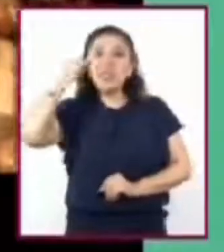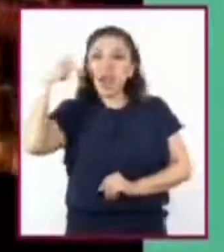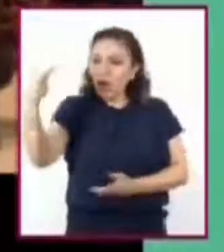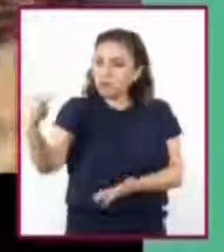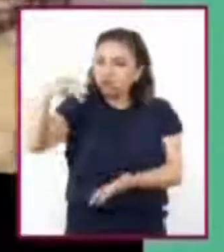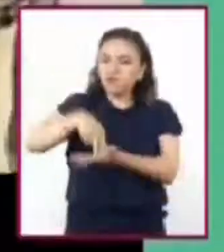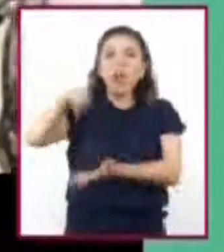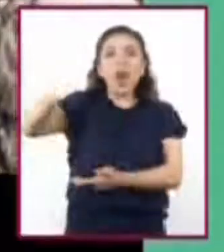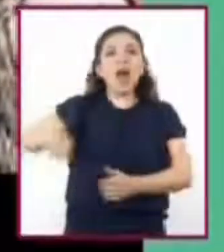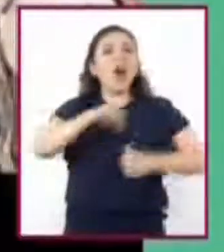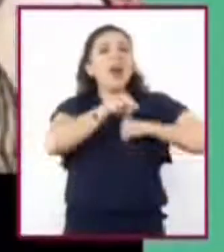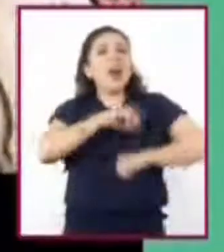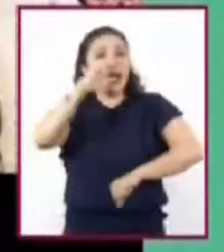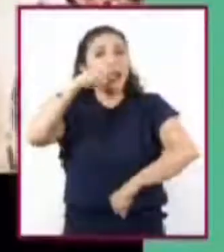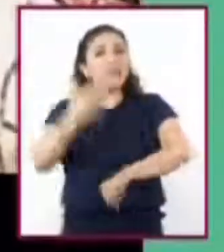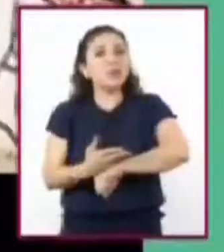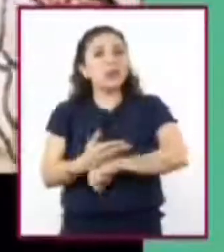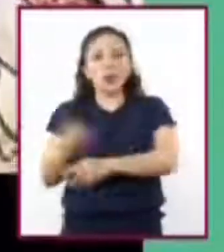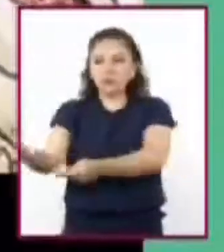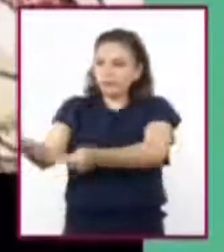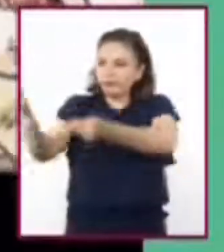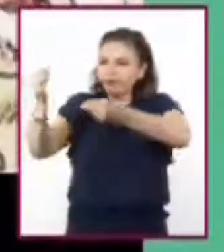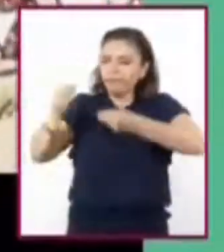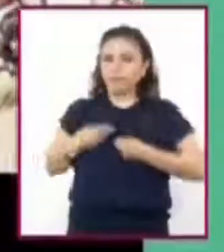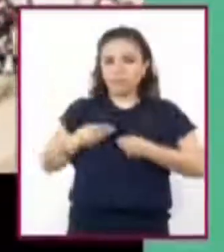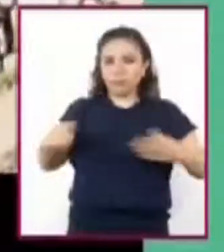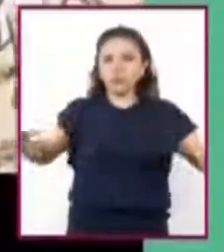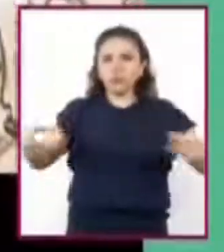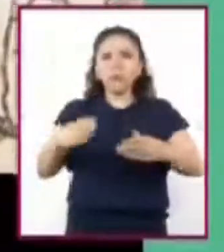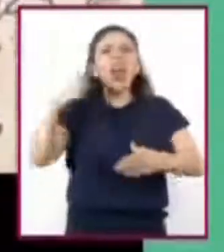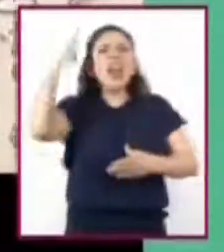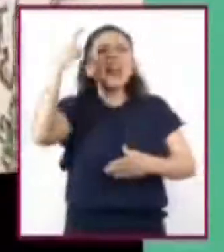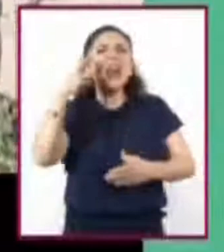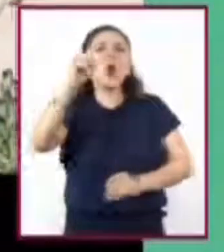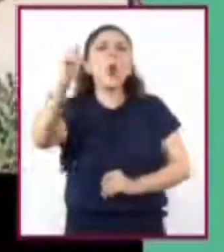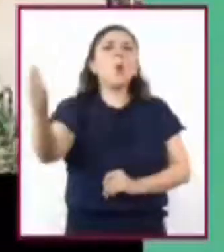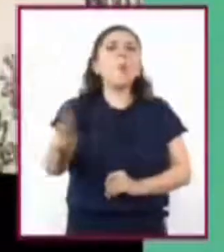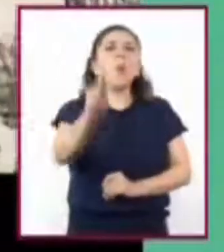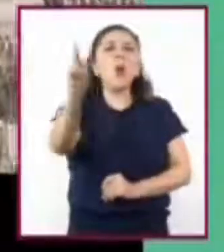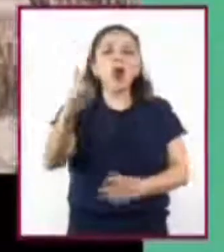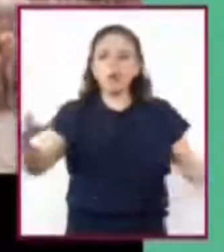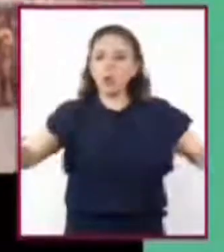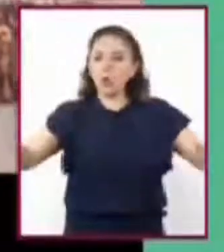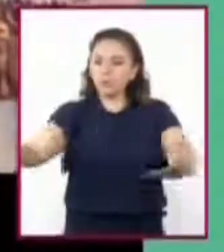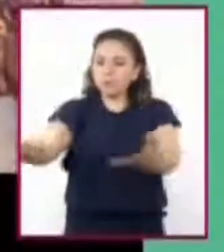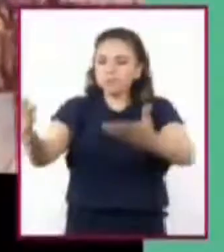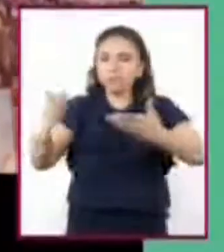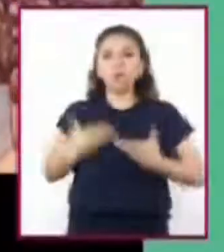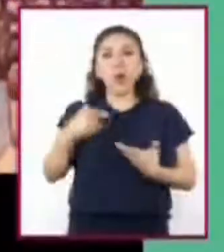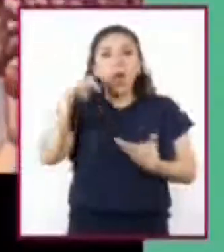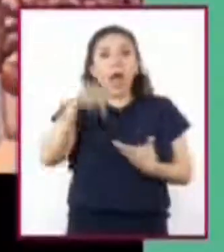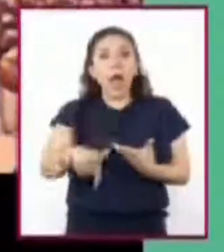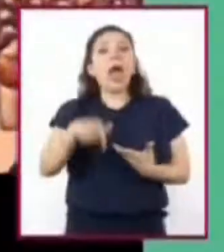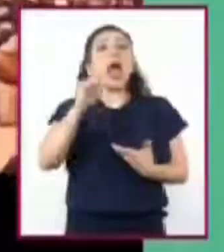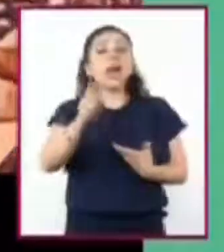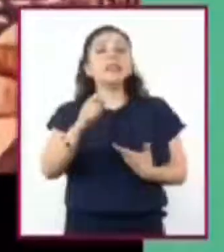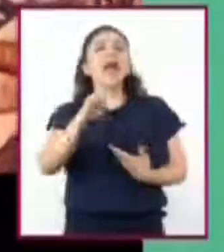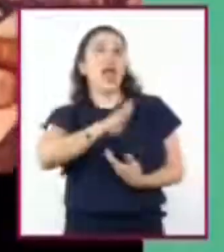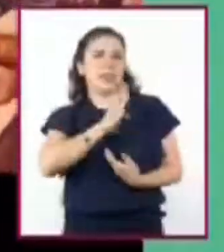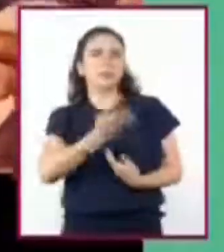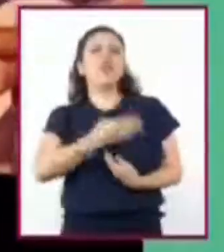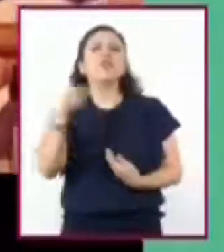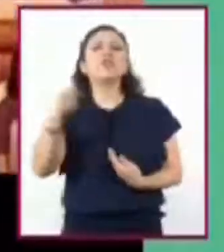indígena. Como tal, recibían un señorío, reino o altépetl, que en español recibía el nombre